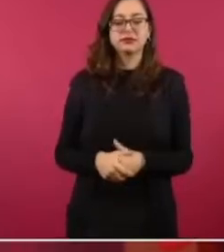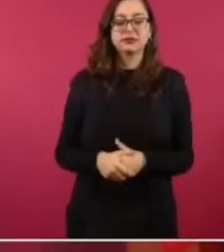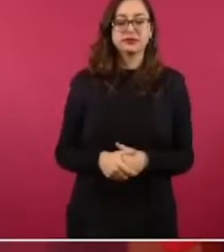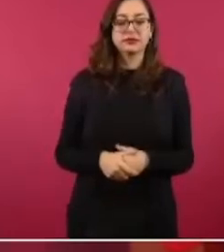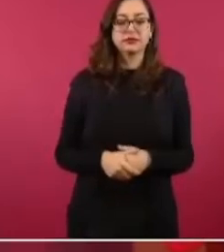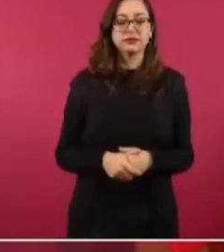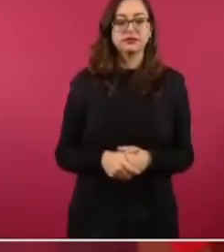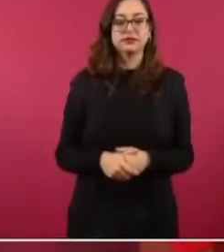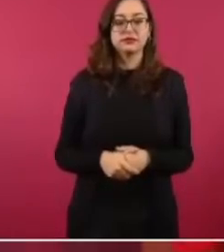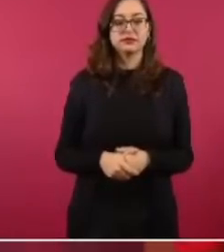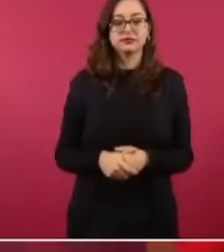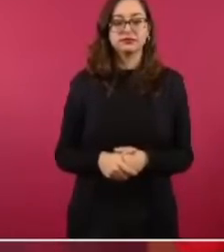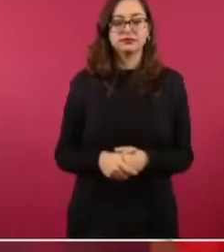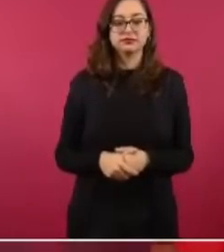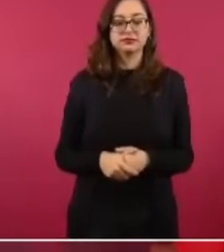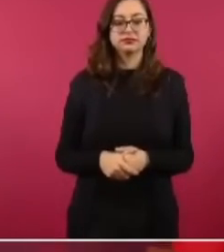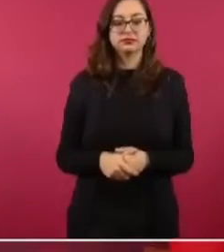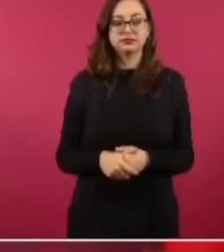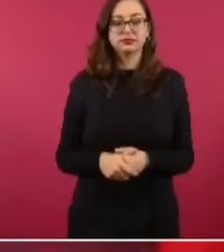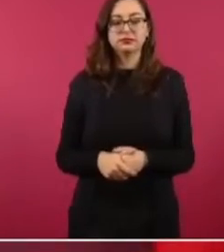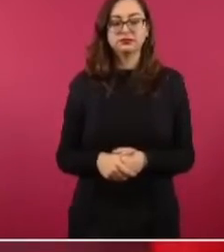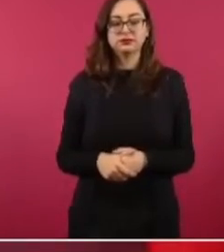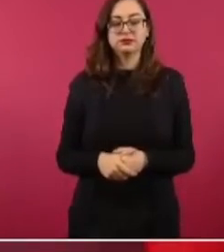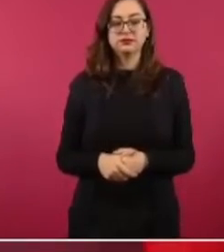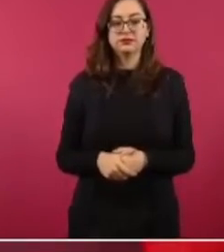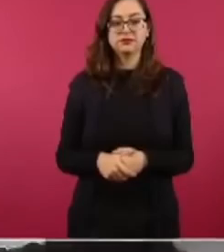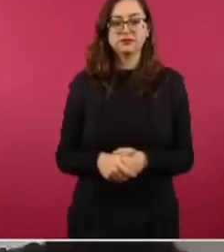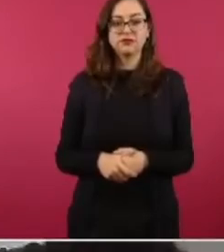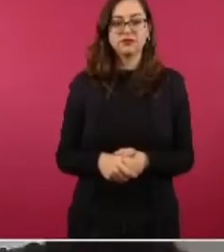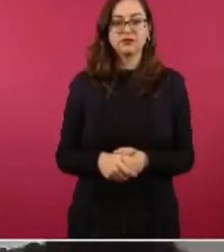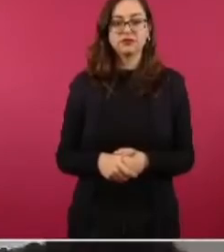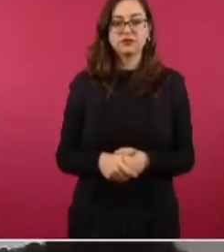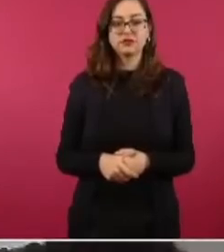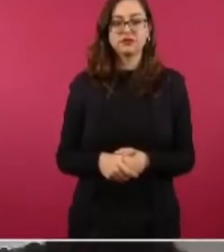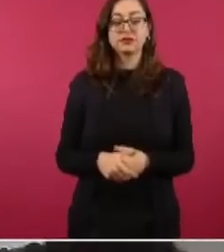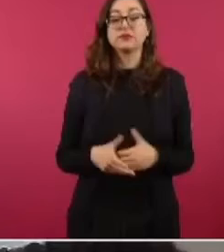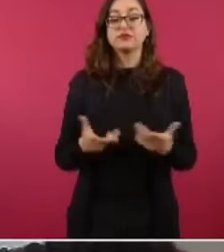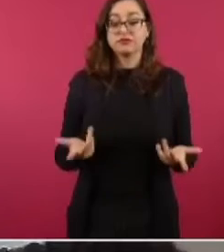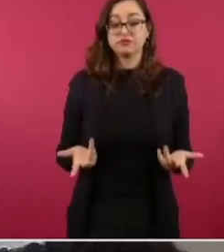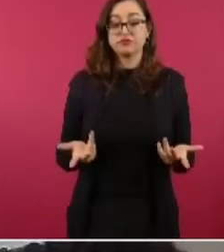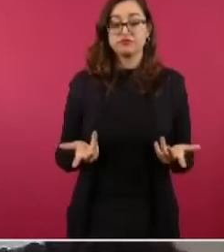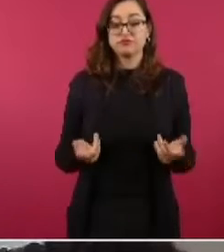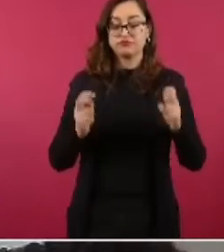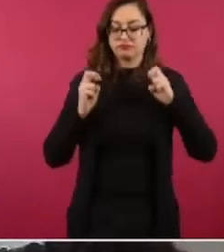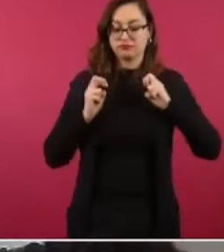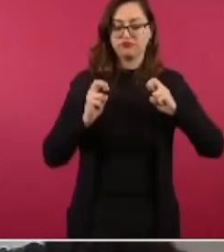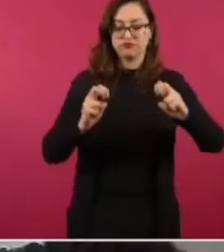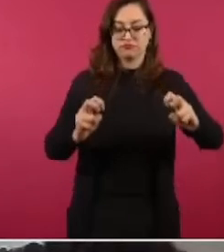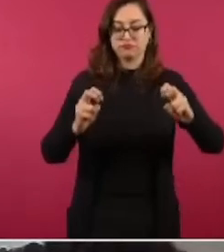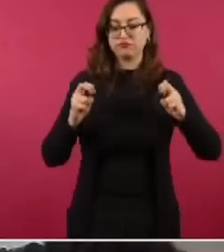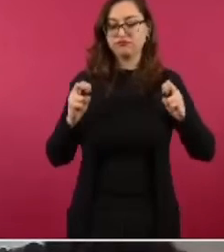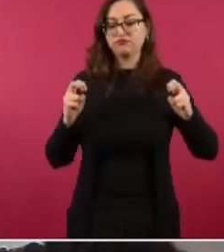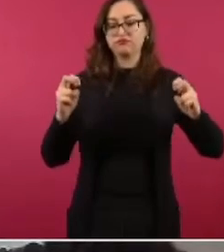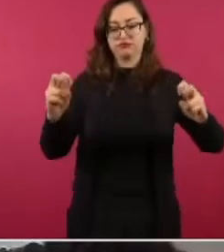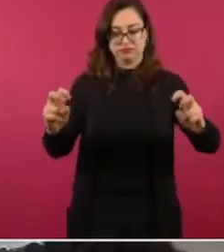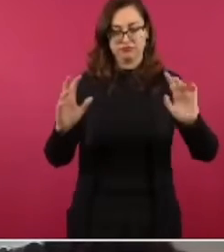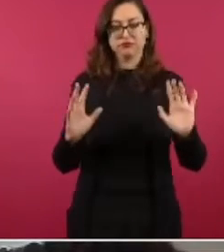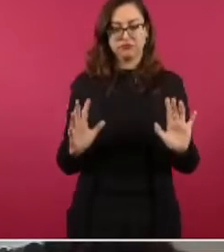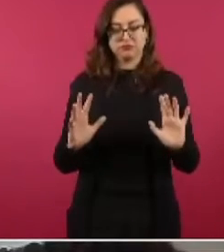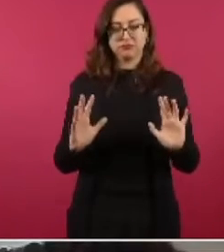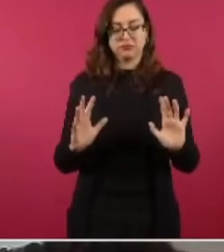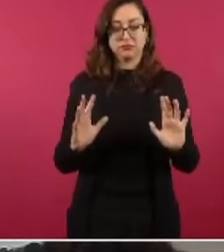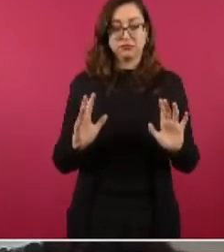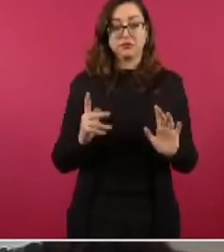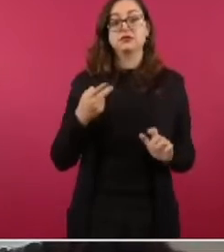y tiene que llegar, en este caso la primera ministra,